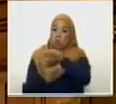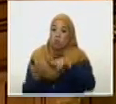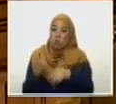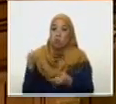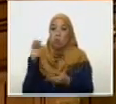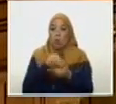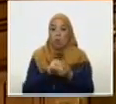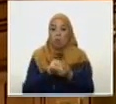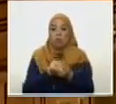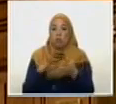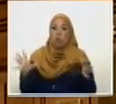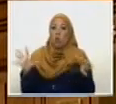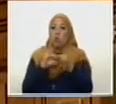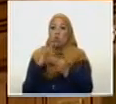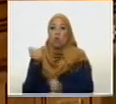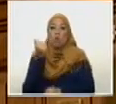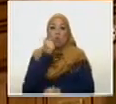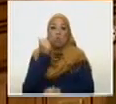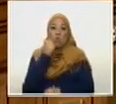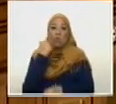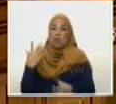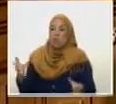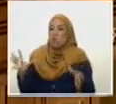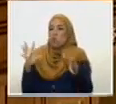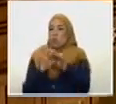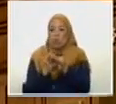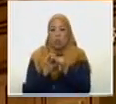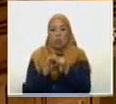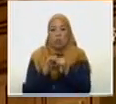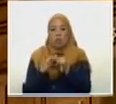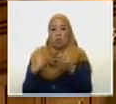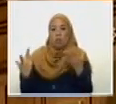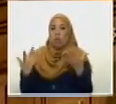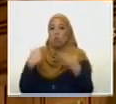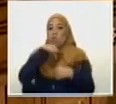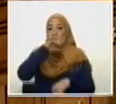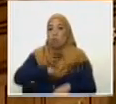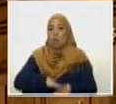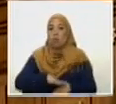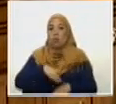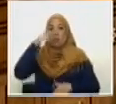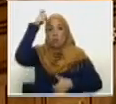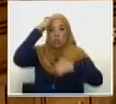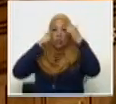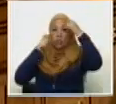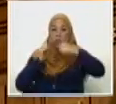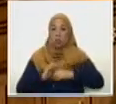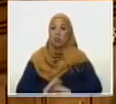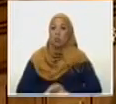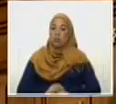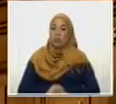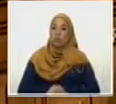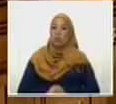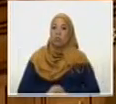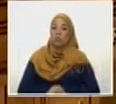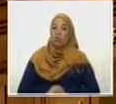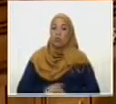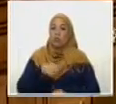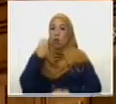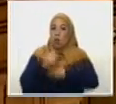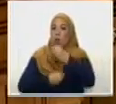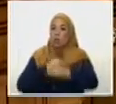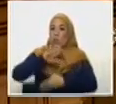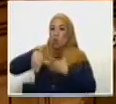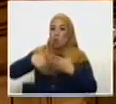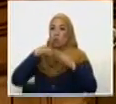imperio. Unidad, unidad y más unidad es parte del legado que nos ha dejado nuestro comandante Chávez. Y hay que hacerlo en